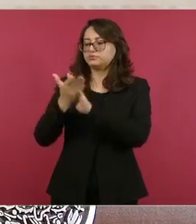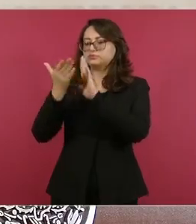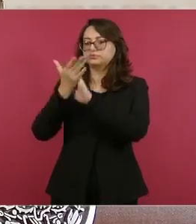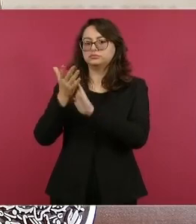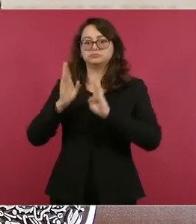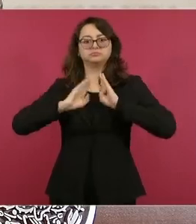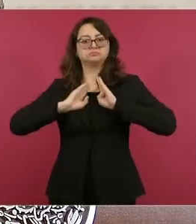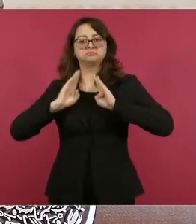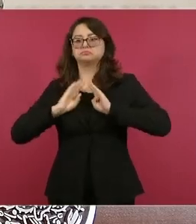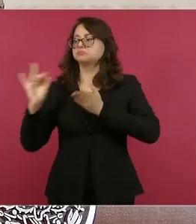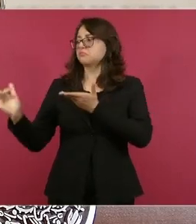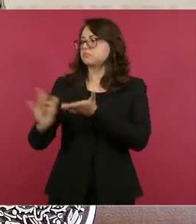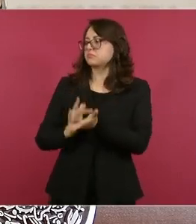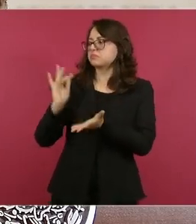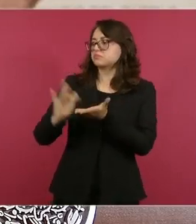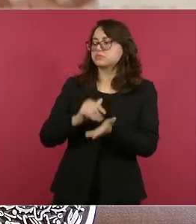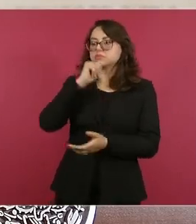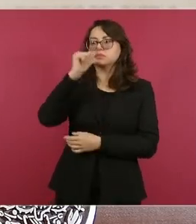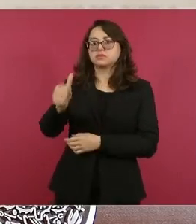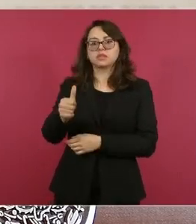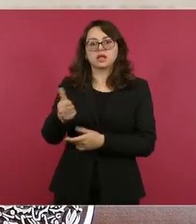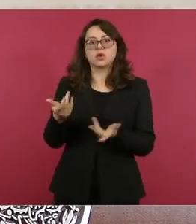Imagínense.